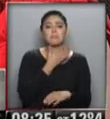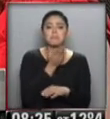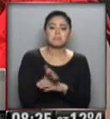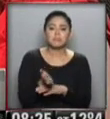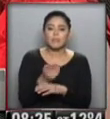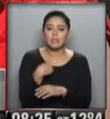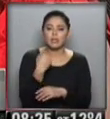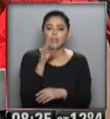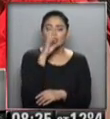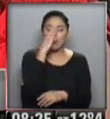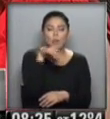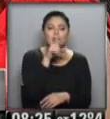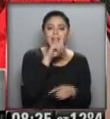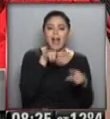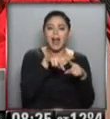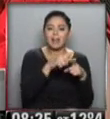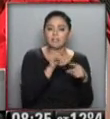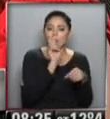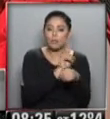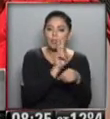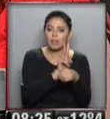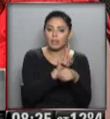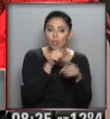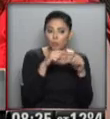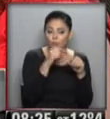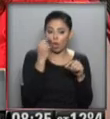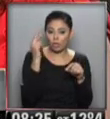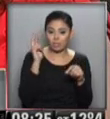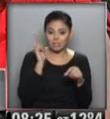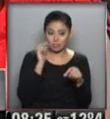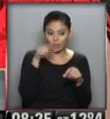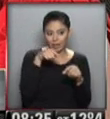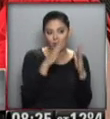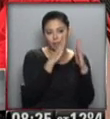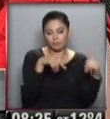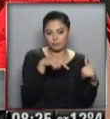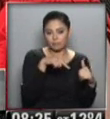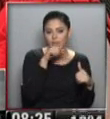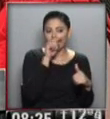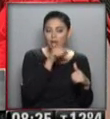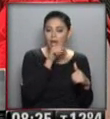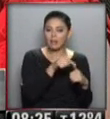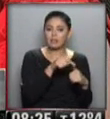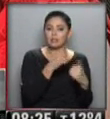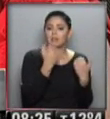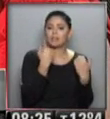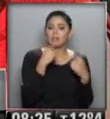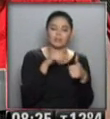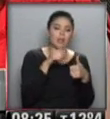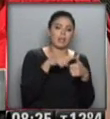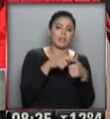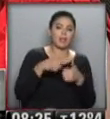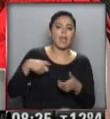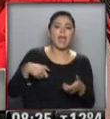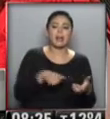iban a ir justamente al taller protegido al taller 19 que demolieron en este taller se realizan actividades de carpintería